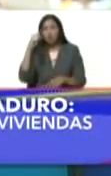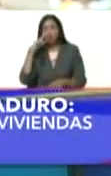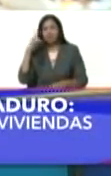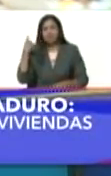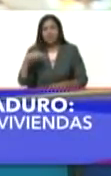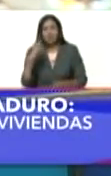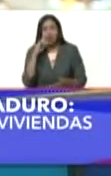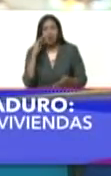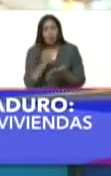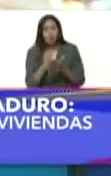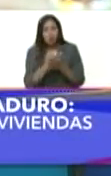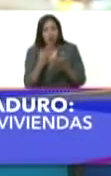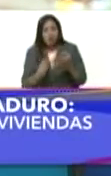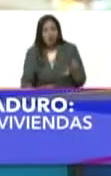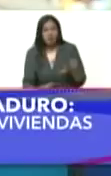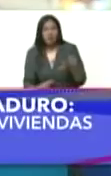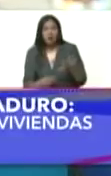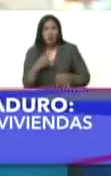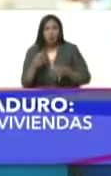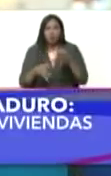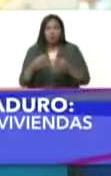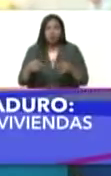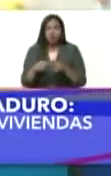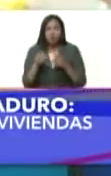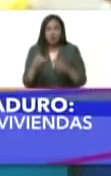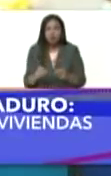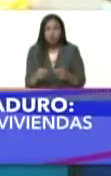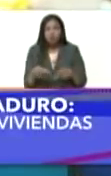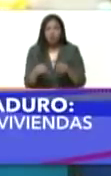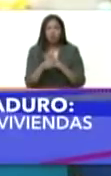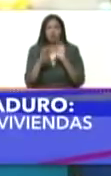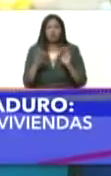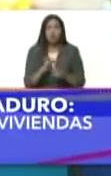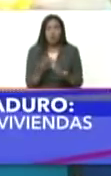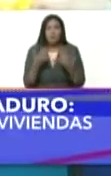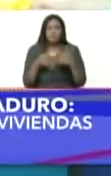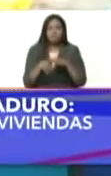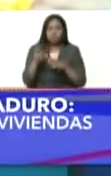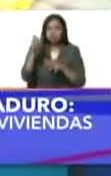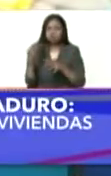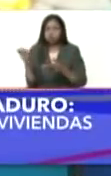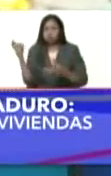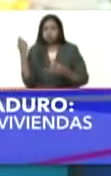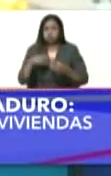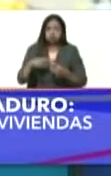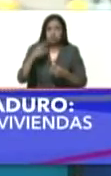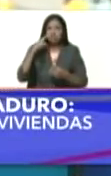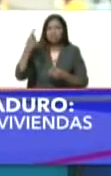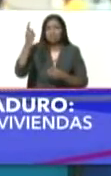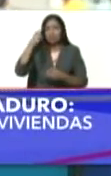pruebas. Están enjuiciados y capturados los involucrados.